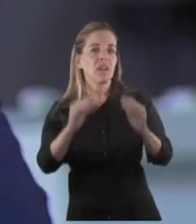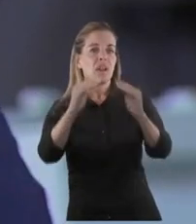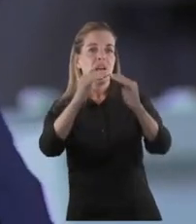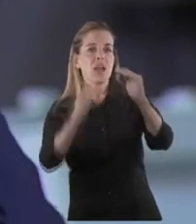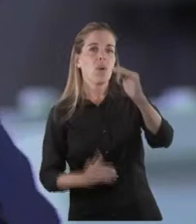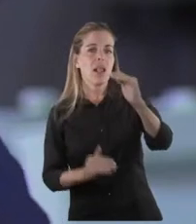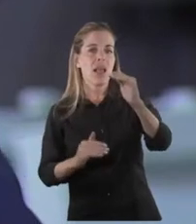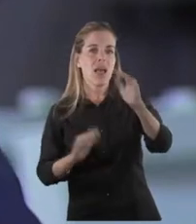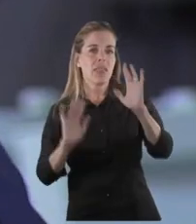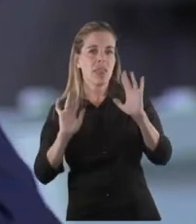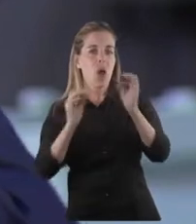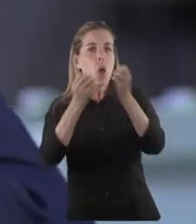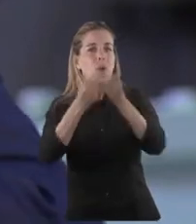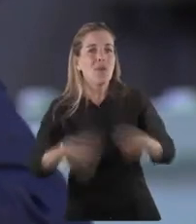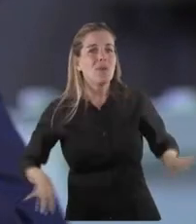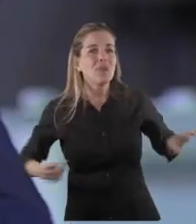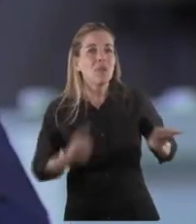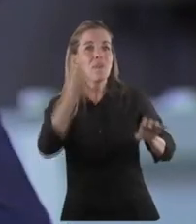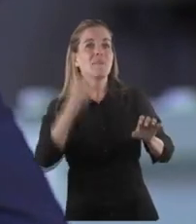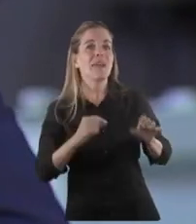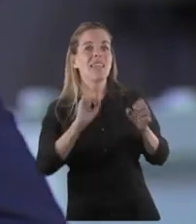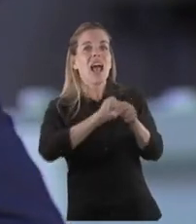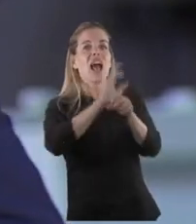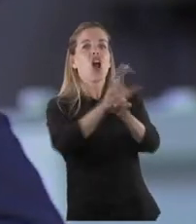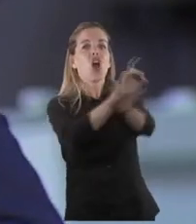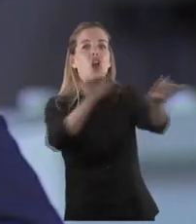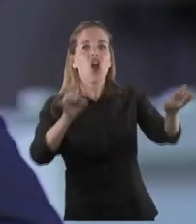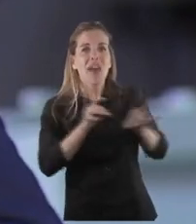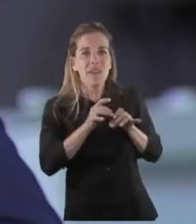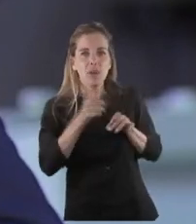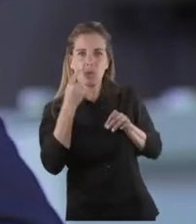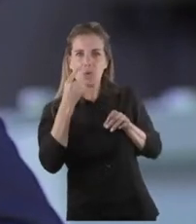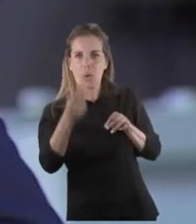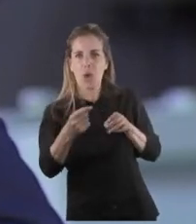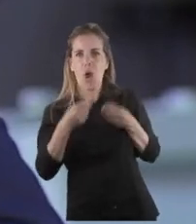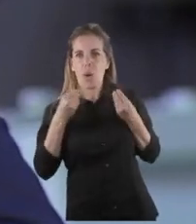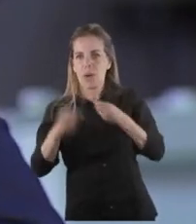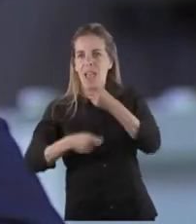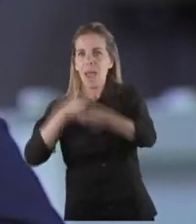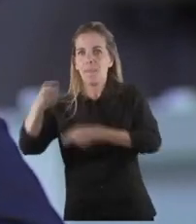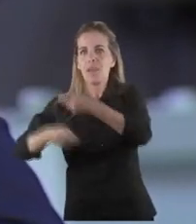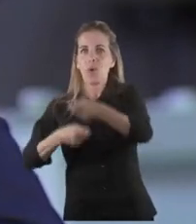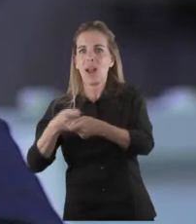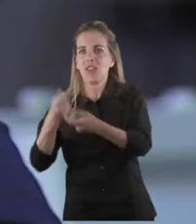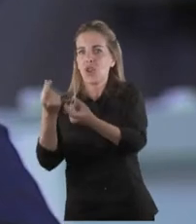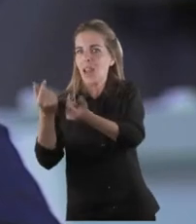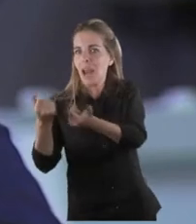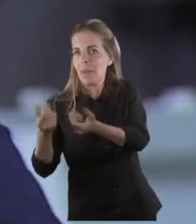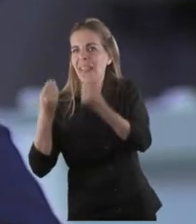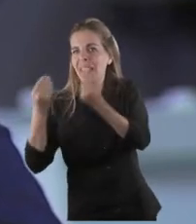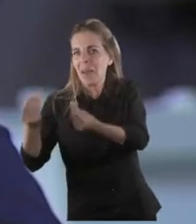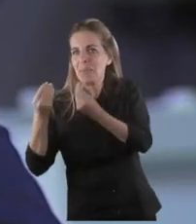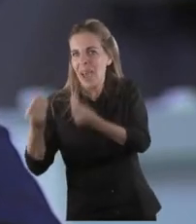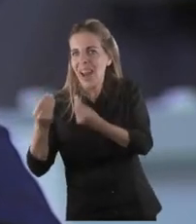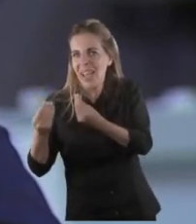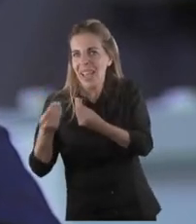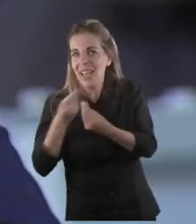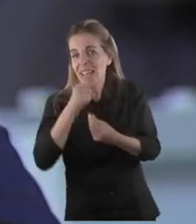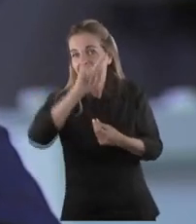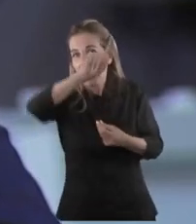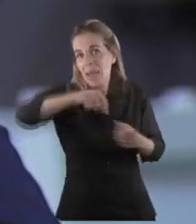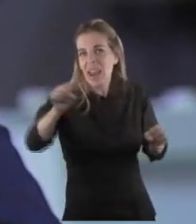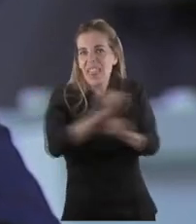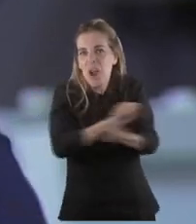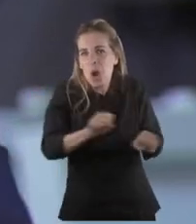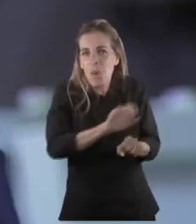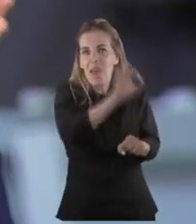Cuando arrancó la pandemia demostró que la especulación servía de poco, porque un virus imperceptible a la vista del ojo humano